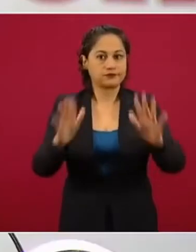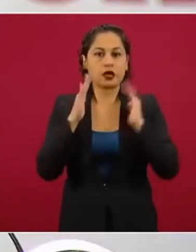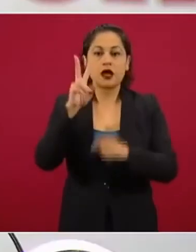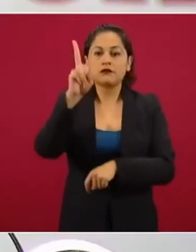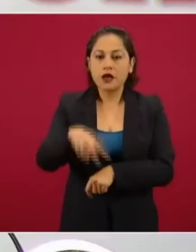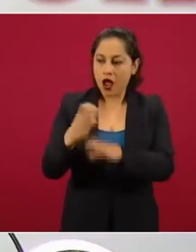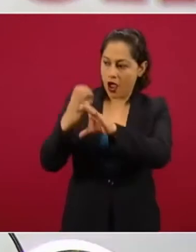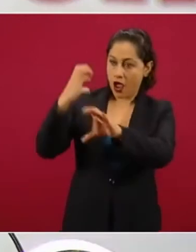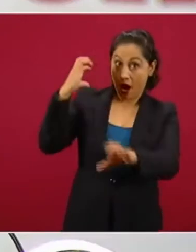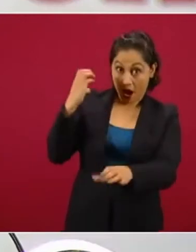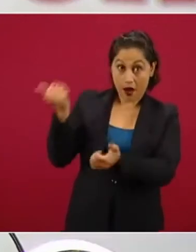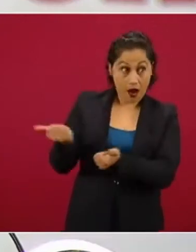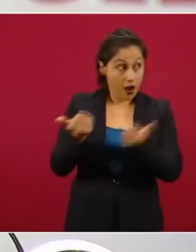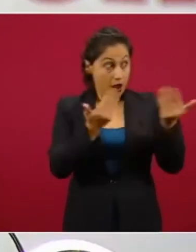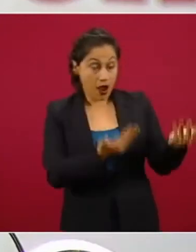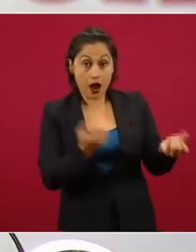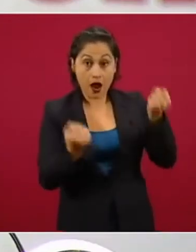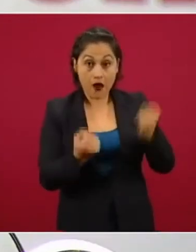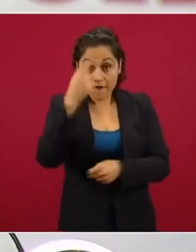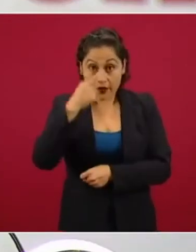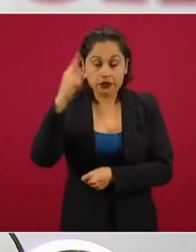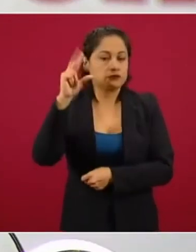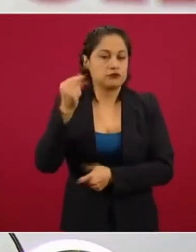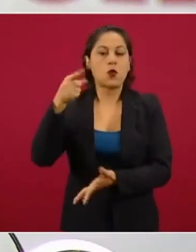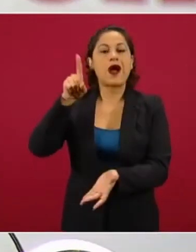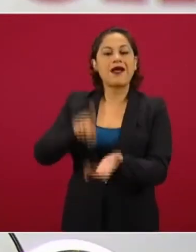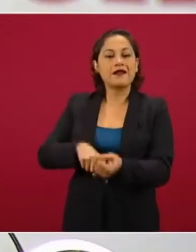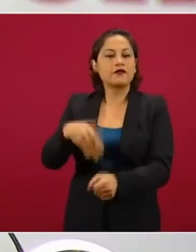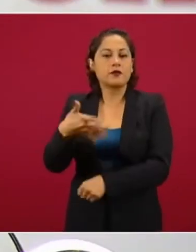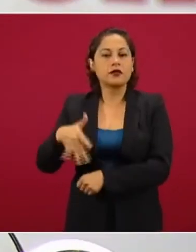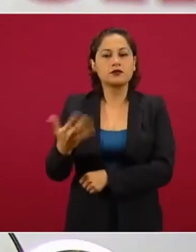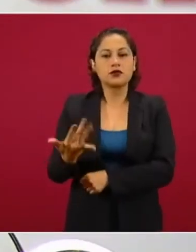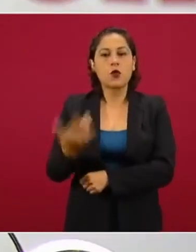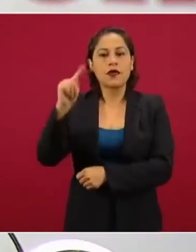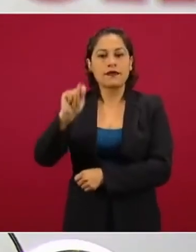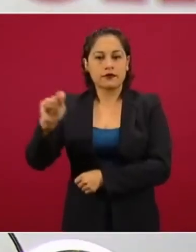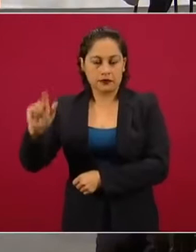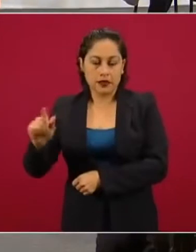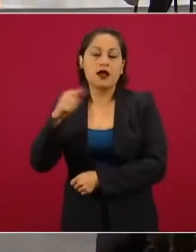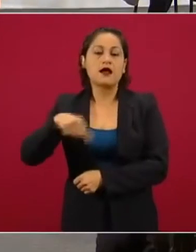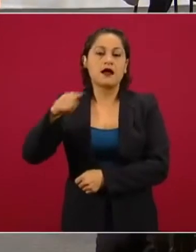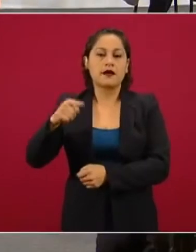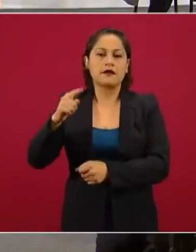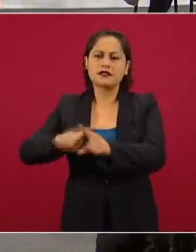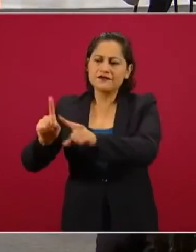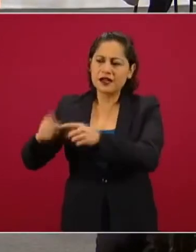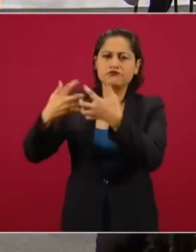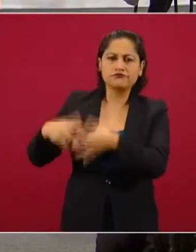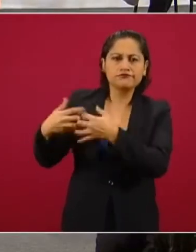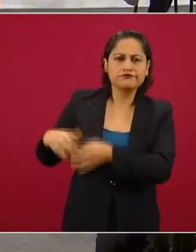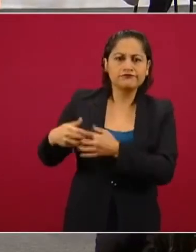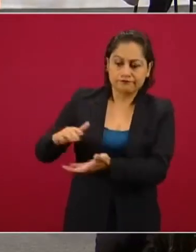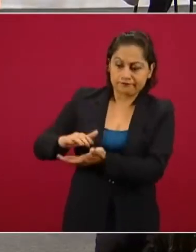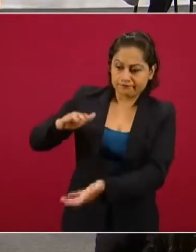implica el desplazamiento de más de 50 toneladas de equipo que se trasladan en múltiples cajas, son cerca de